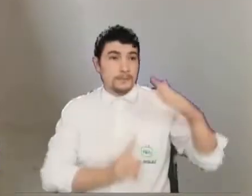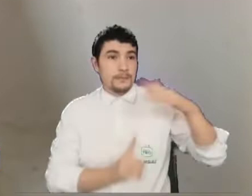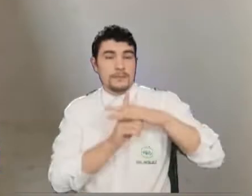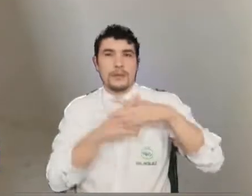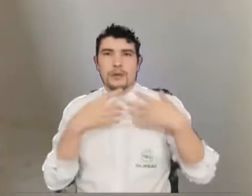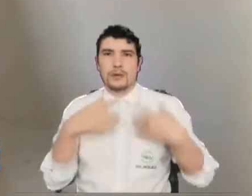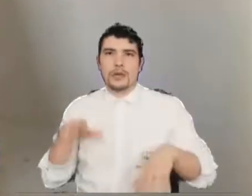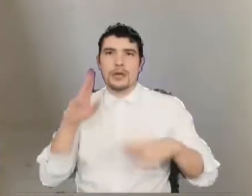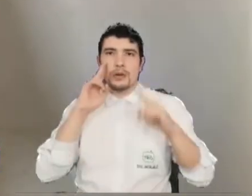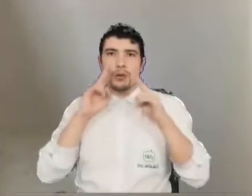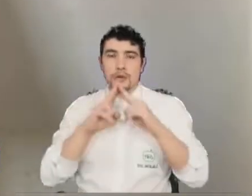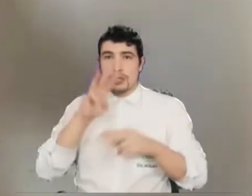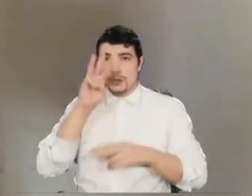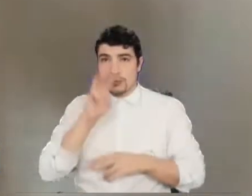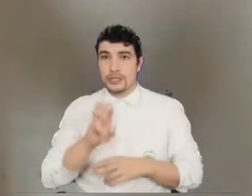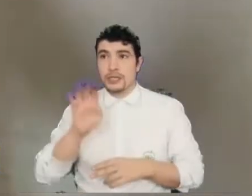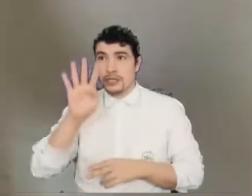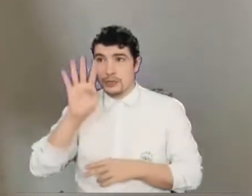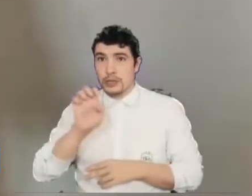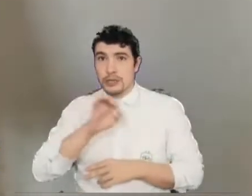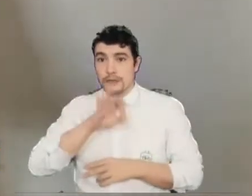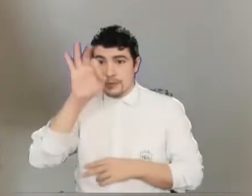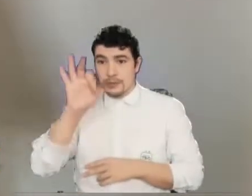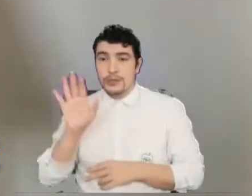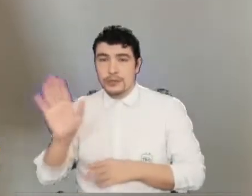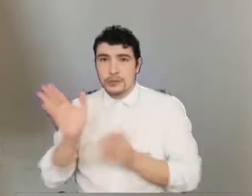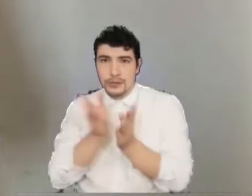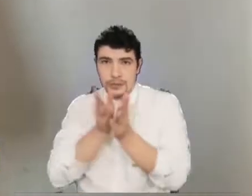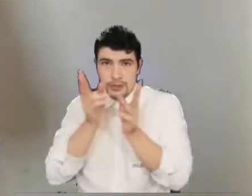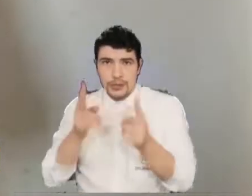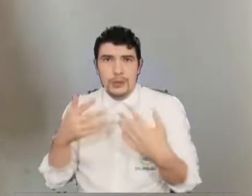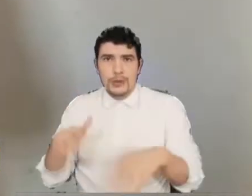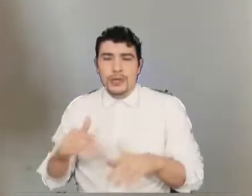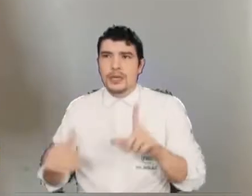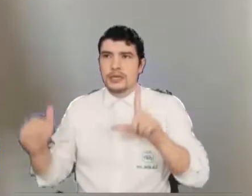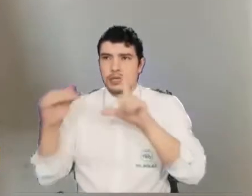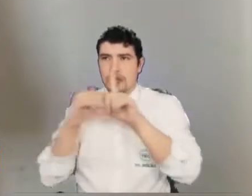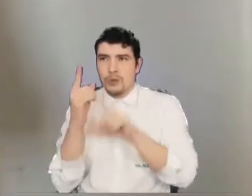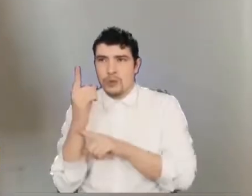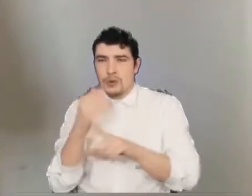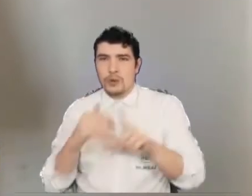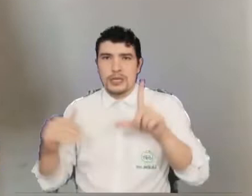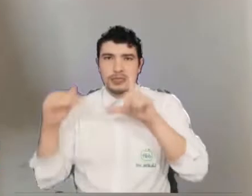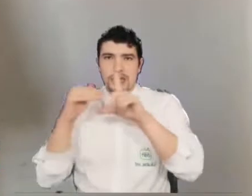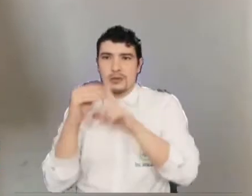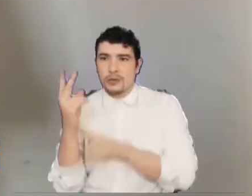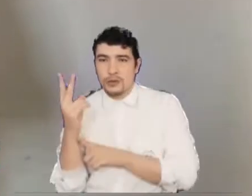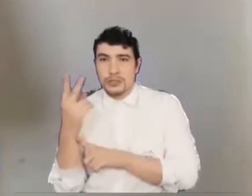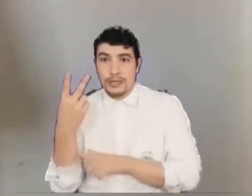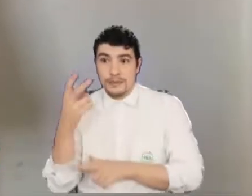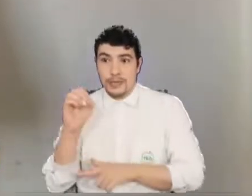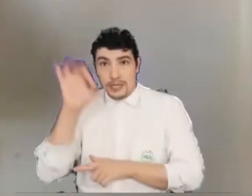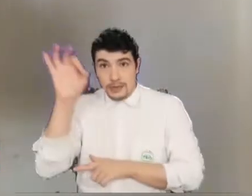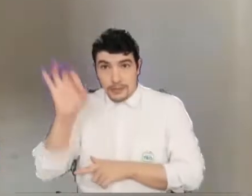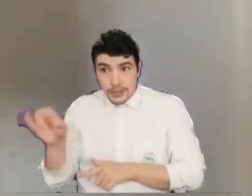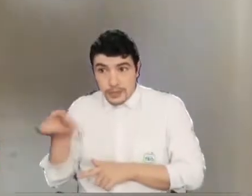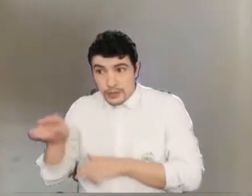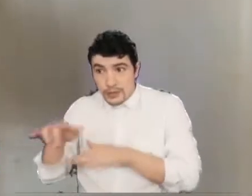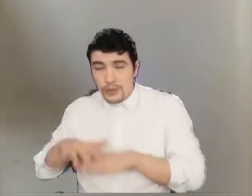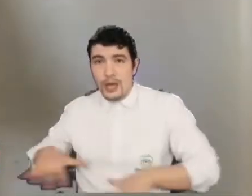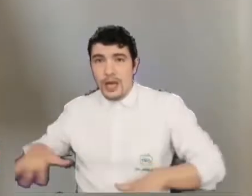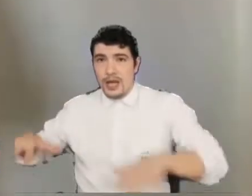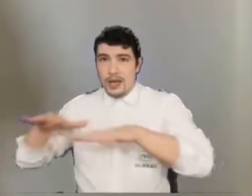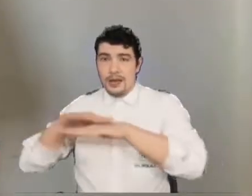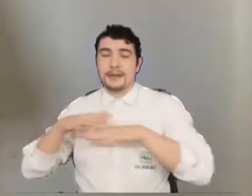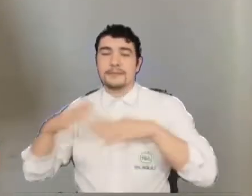de los estudiantes de la universidad son estratos 1 y 2, el 20% vienen de zonas urbanas y que el 22% de estos ni